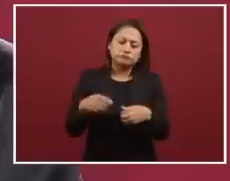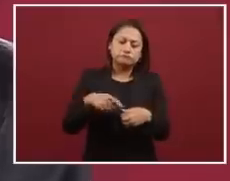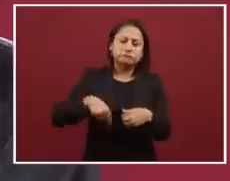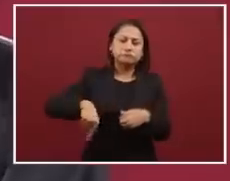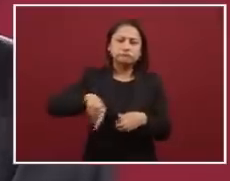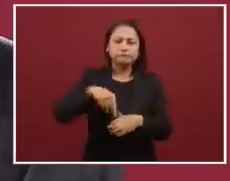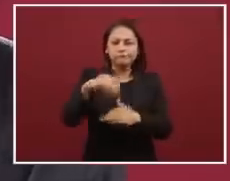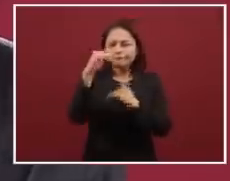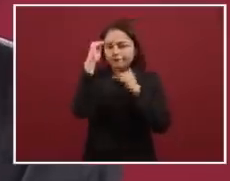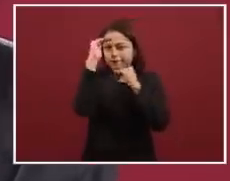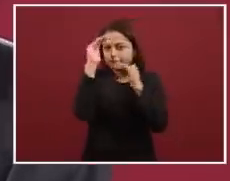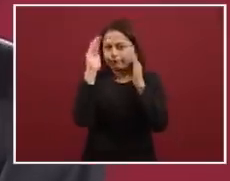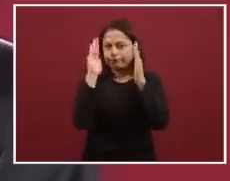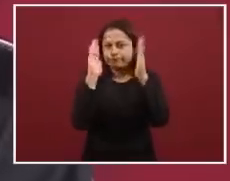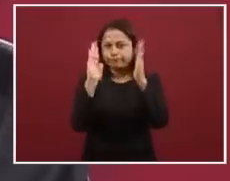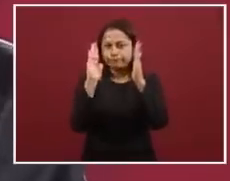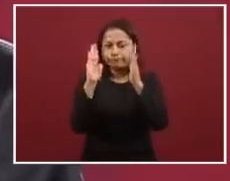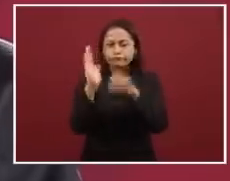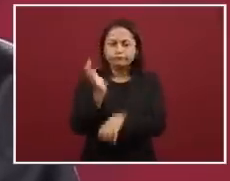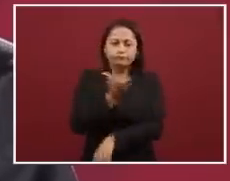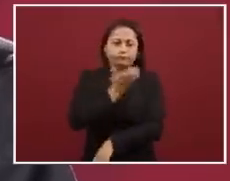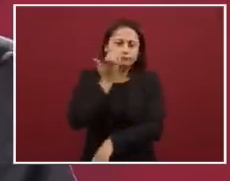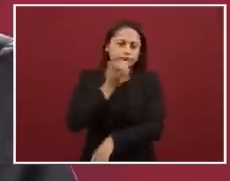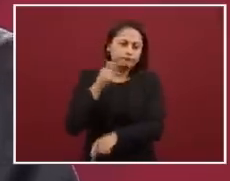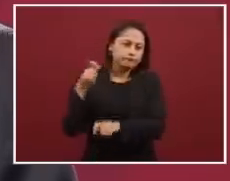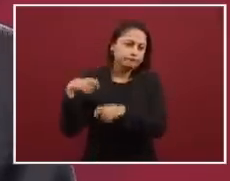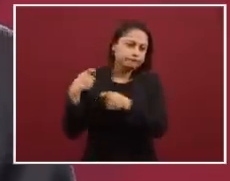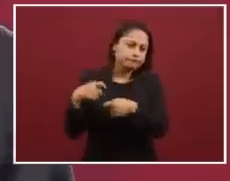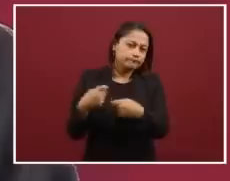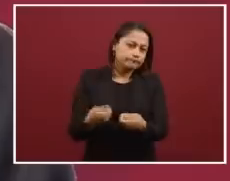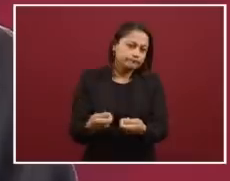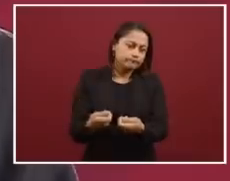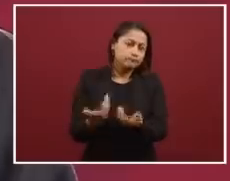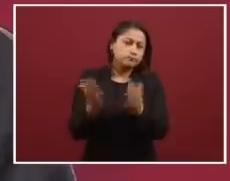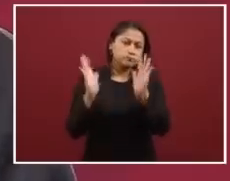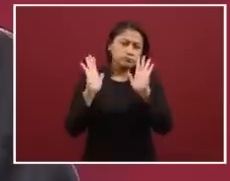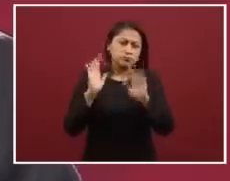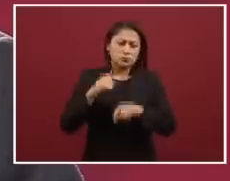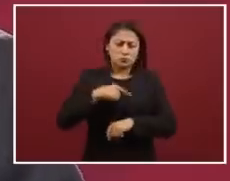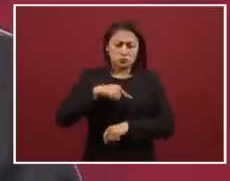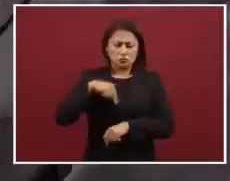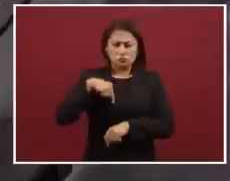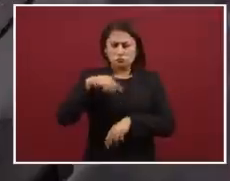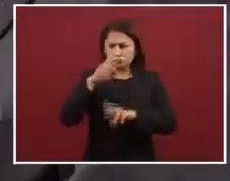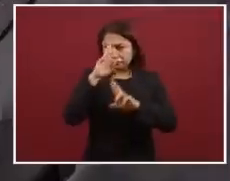y lo respetamos, pues ellos